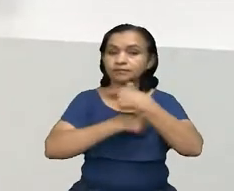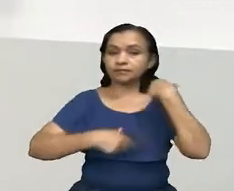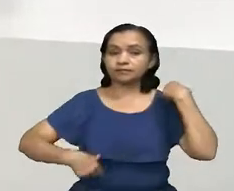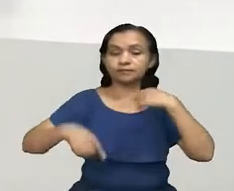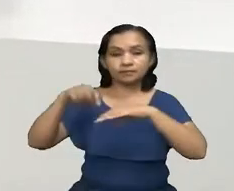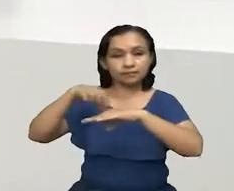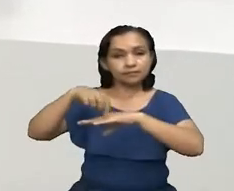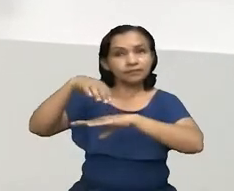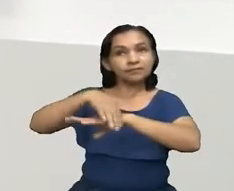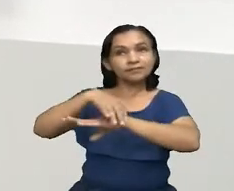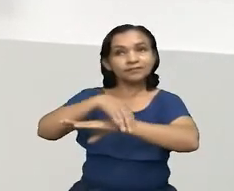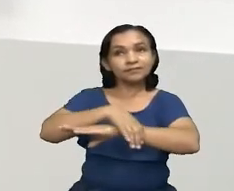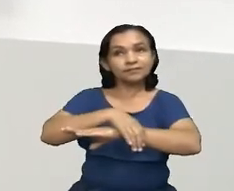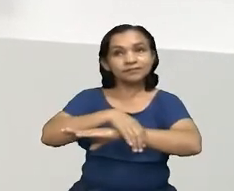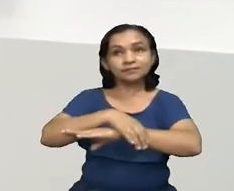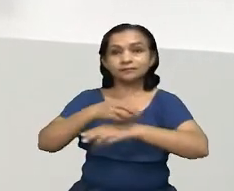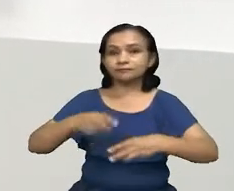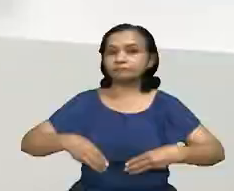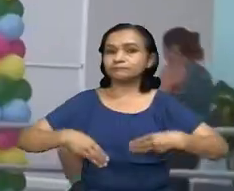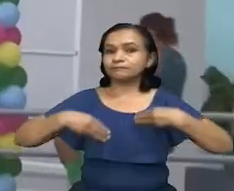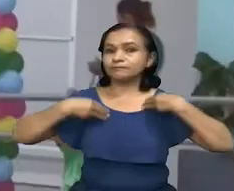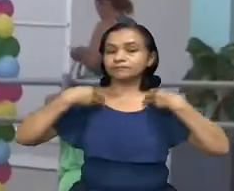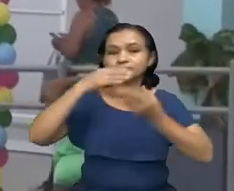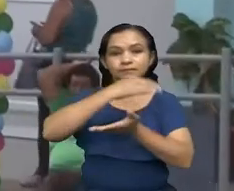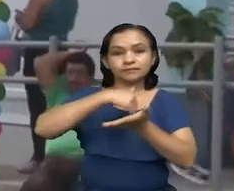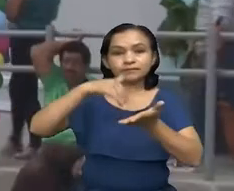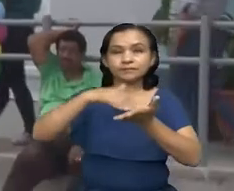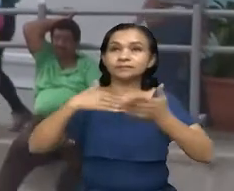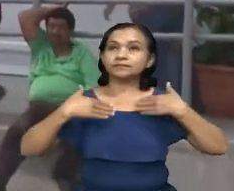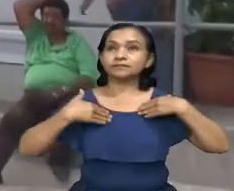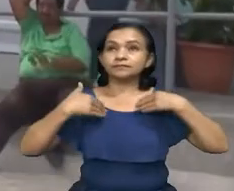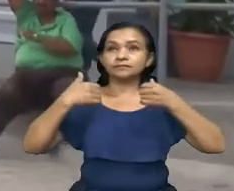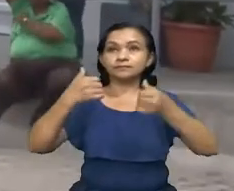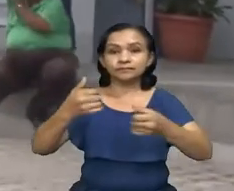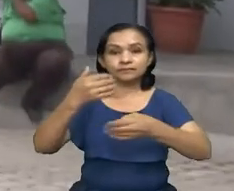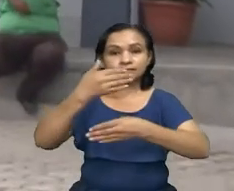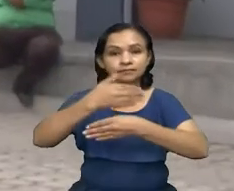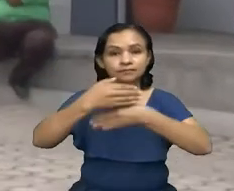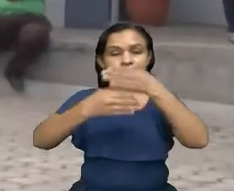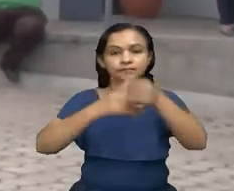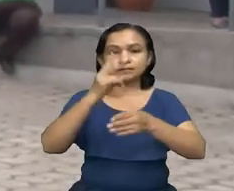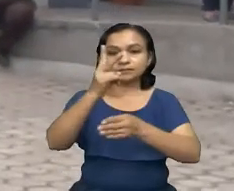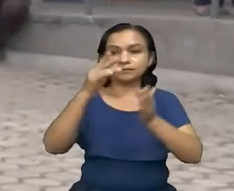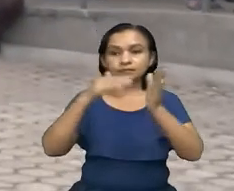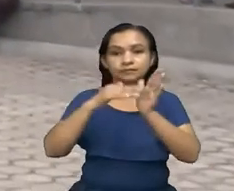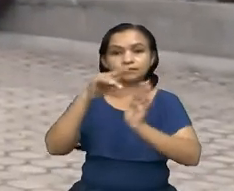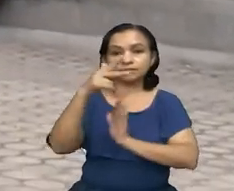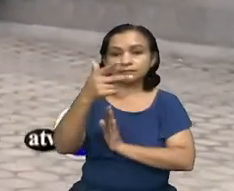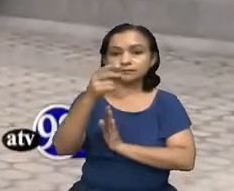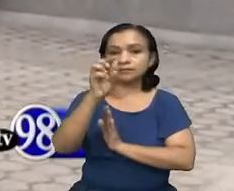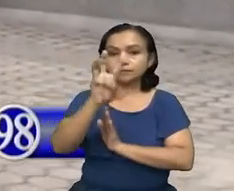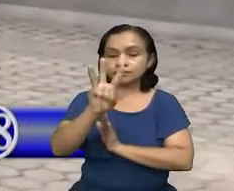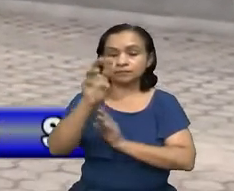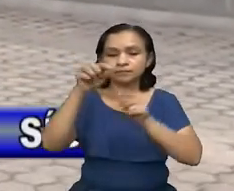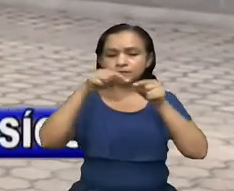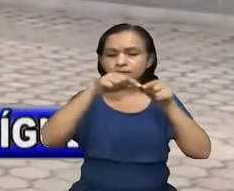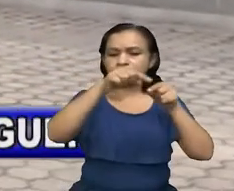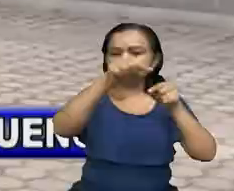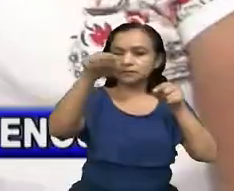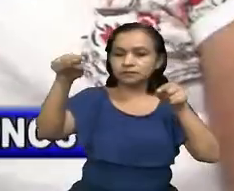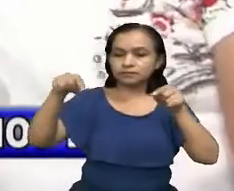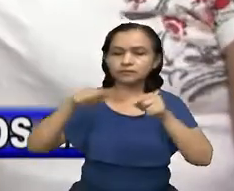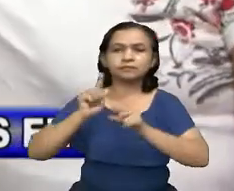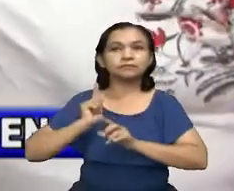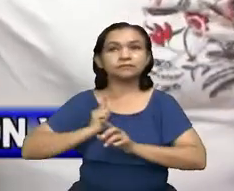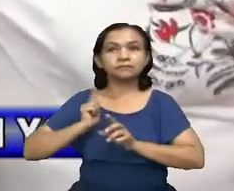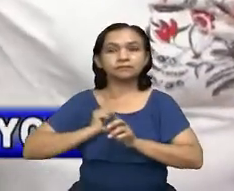Murillo. La moderna unidad de salud cuenta con un área de construcción de 2.783 metros cuadrados y cuenta